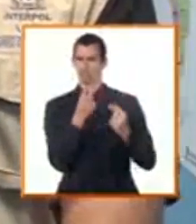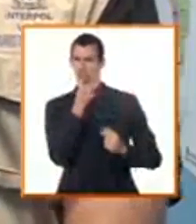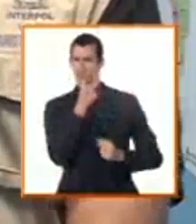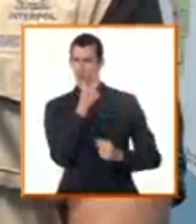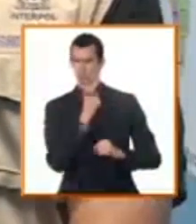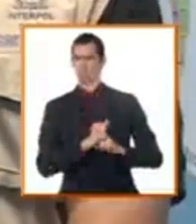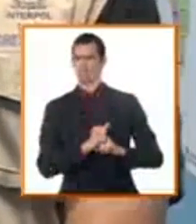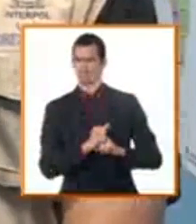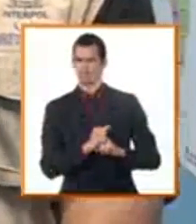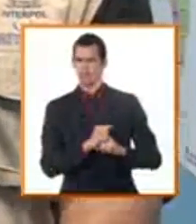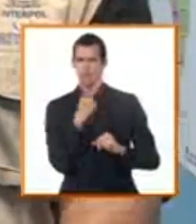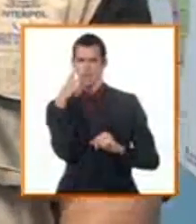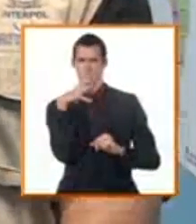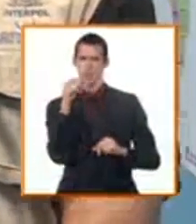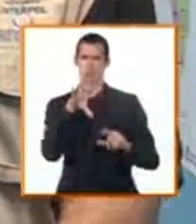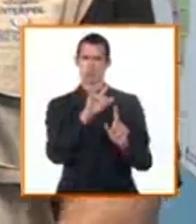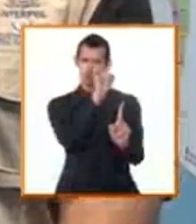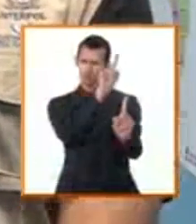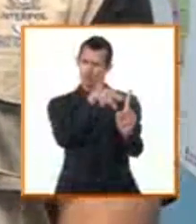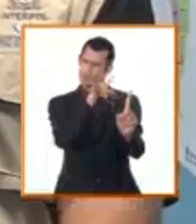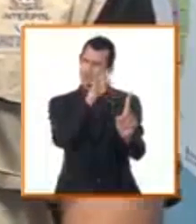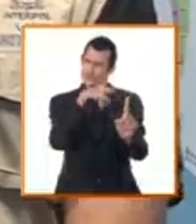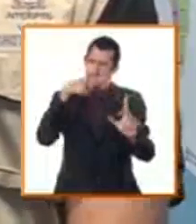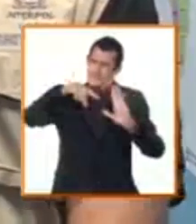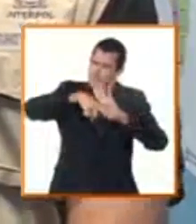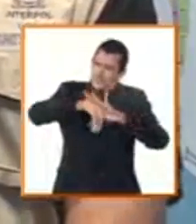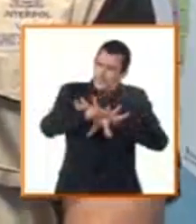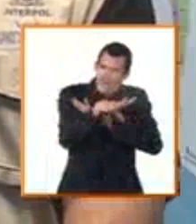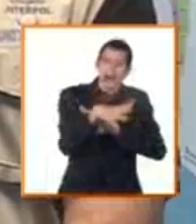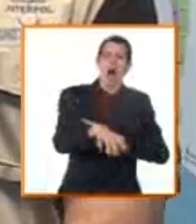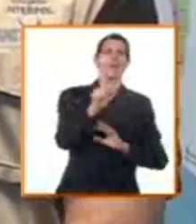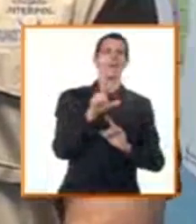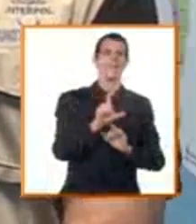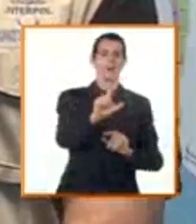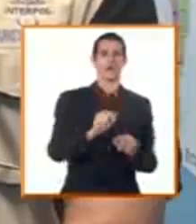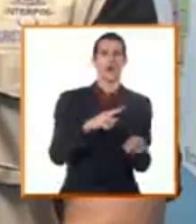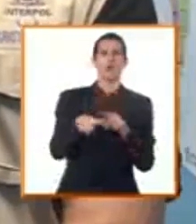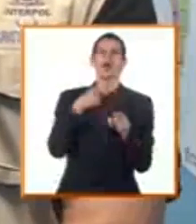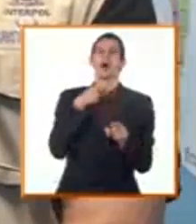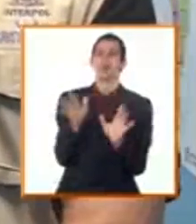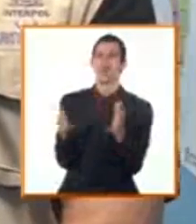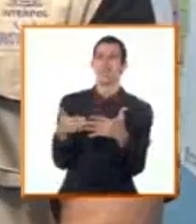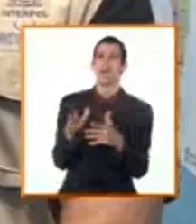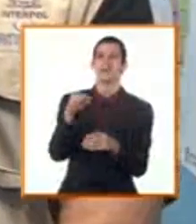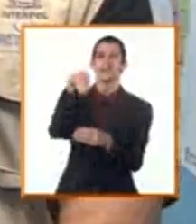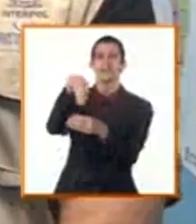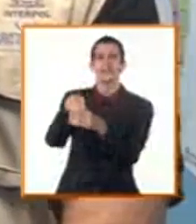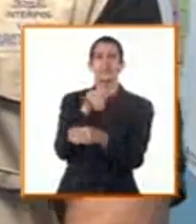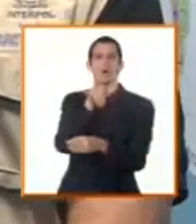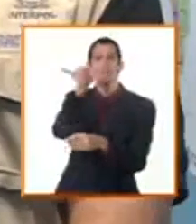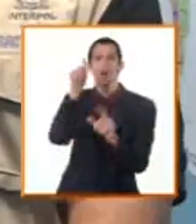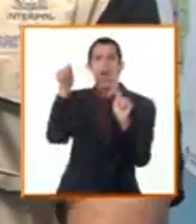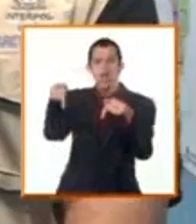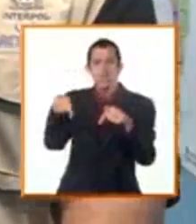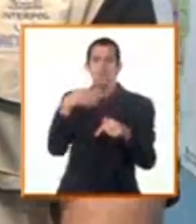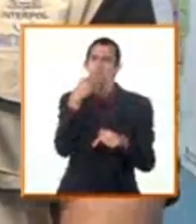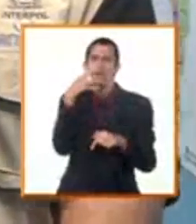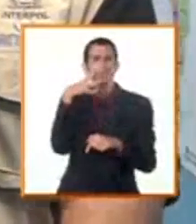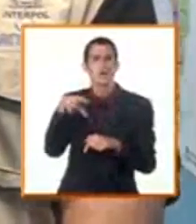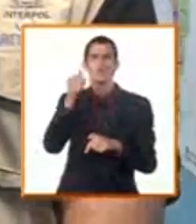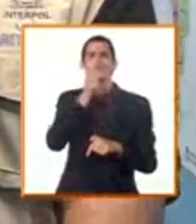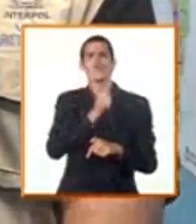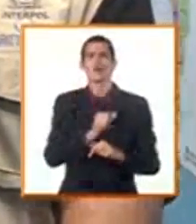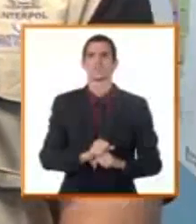van a llevar a cabo a partir de este momento, desde la constitución del grupo, que no son otras que familiarizarles con el perfilamiento